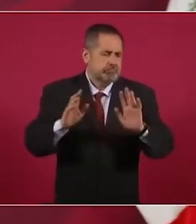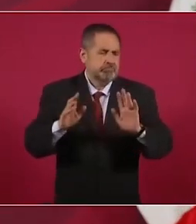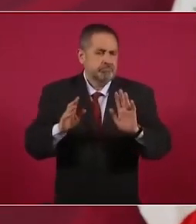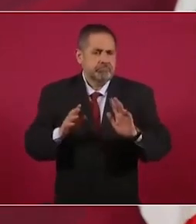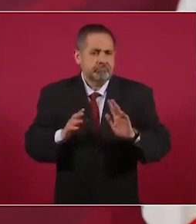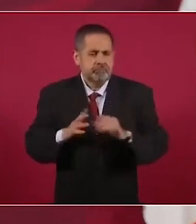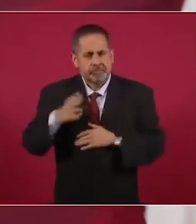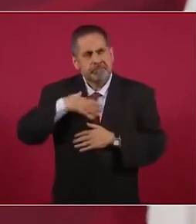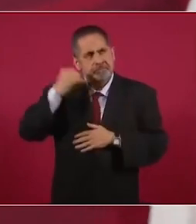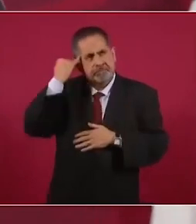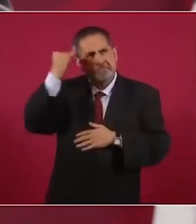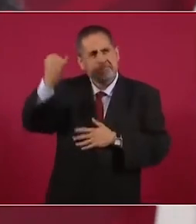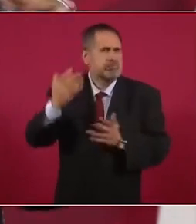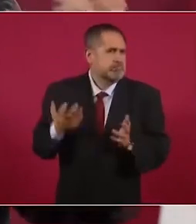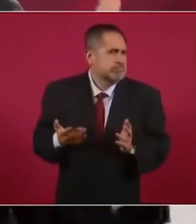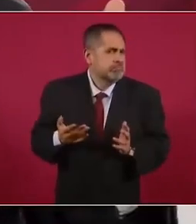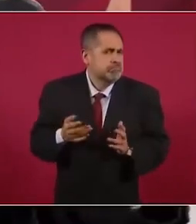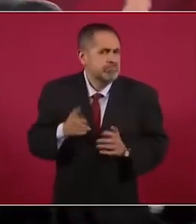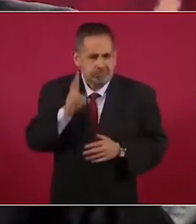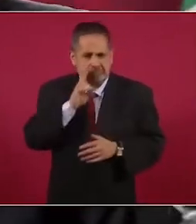el planteamiento fue, a ver,